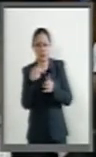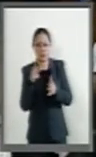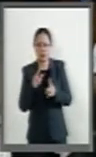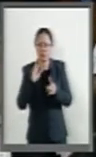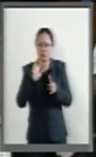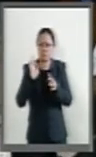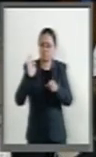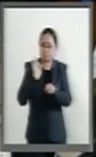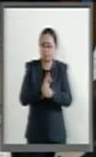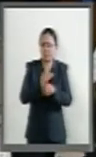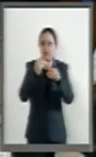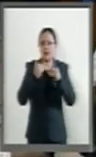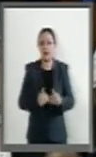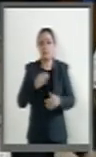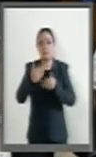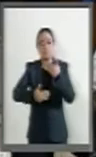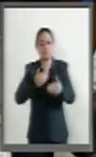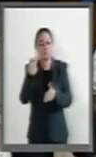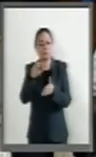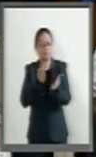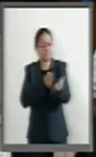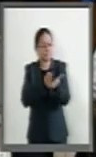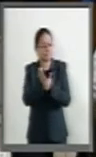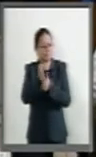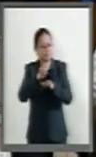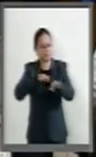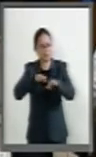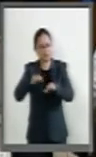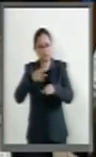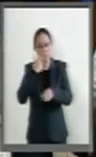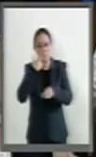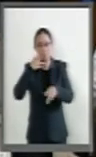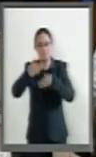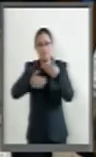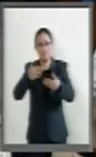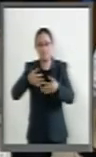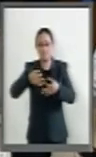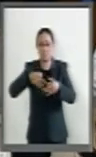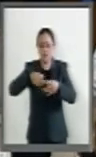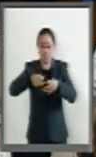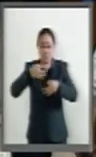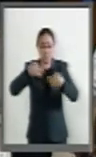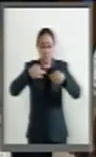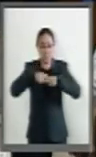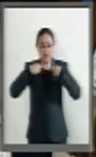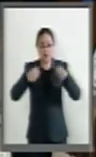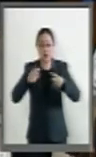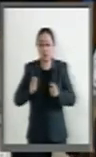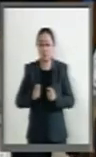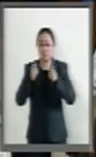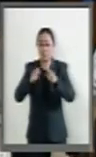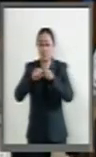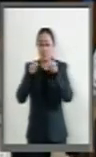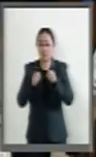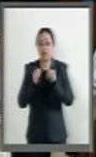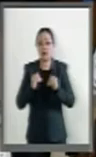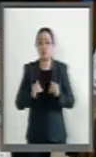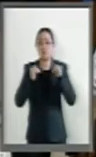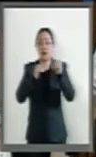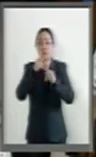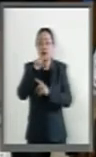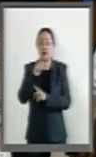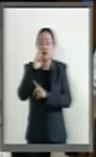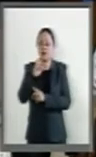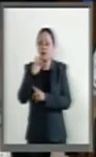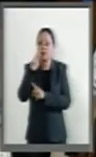emanen y desempeñar leal y patrióticamente el cargo de magistrado electoral de la Sala Superior del Tribunal Electoral del